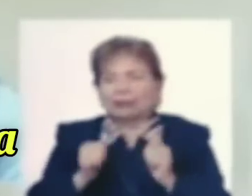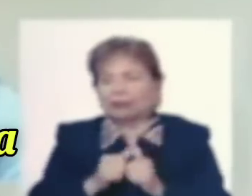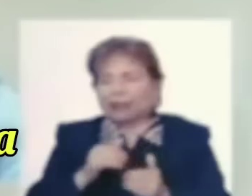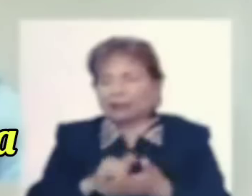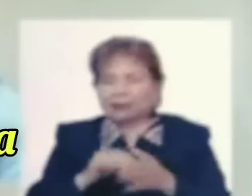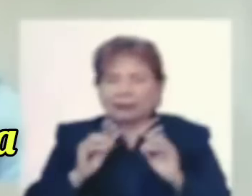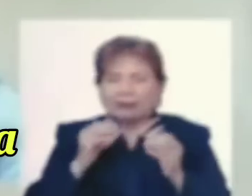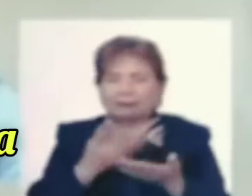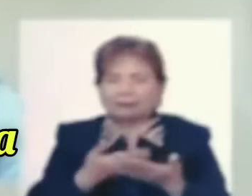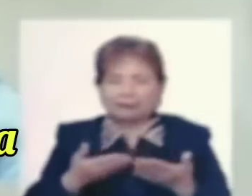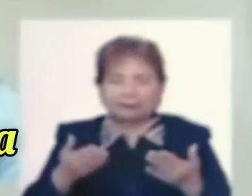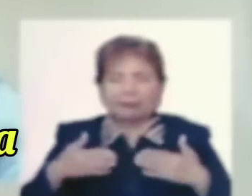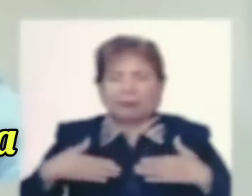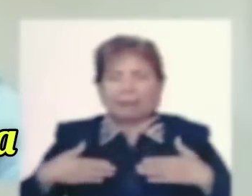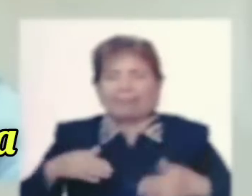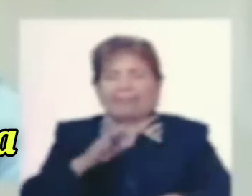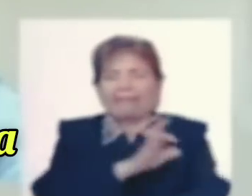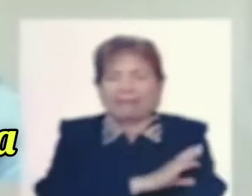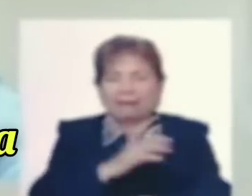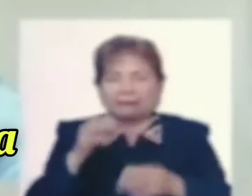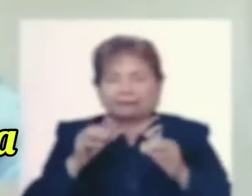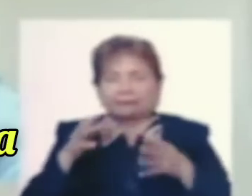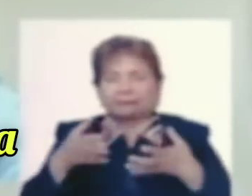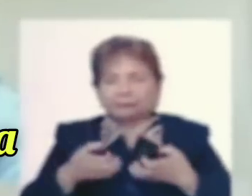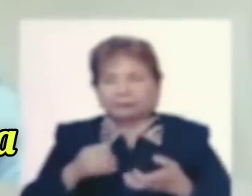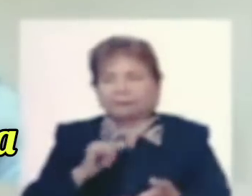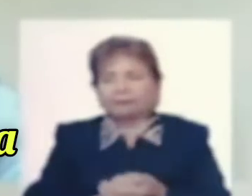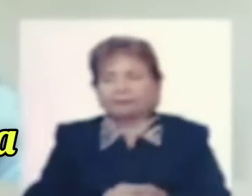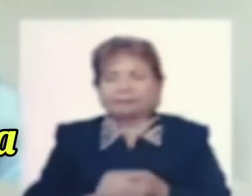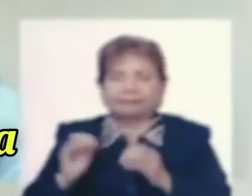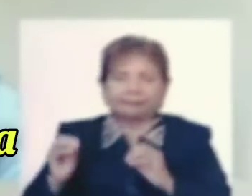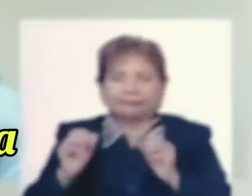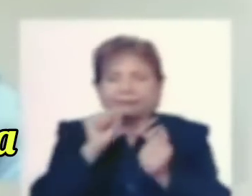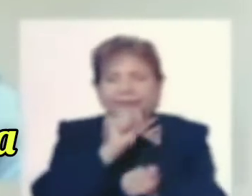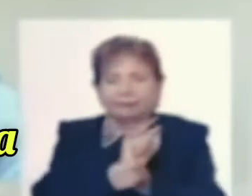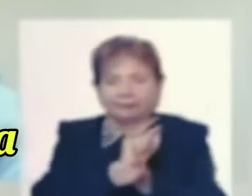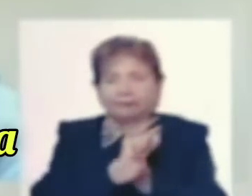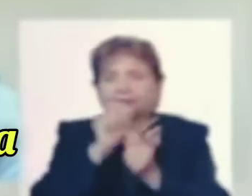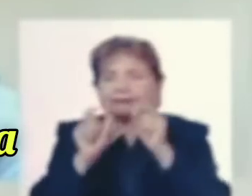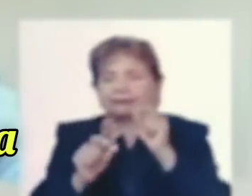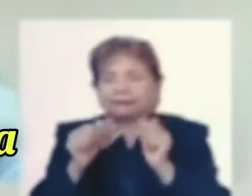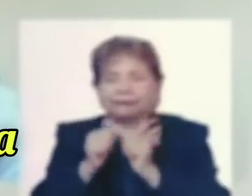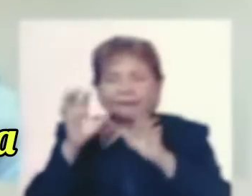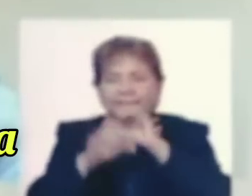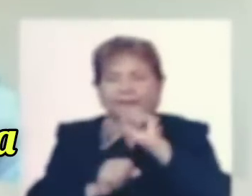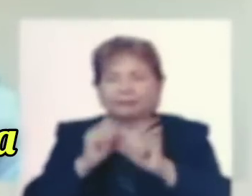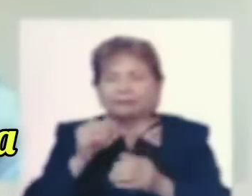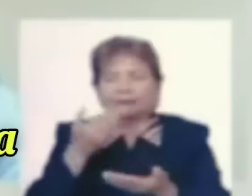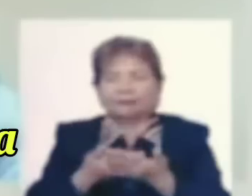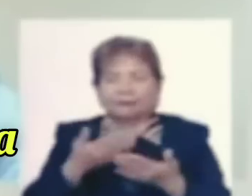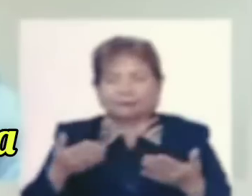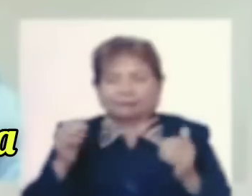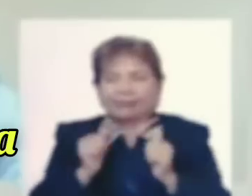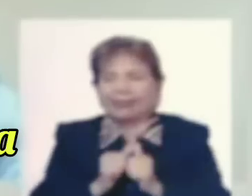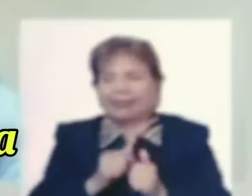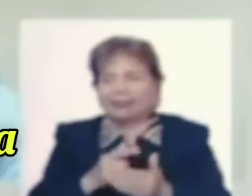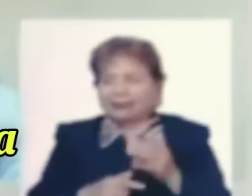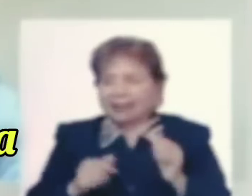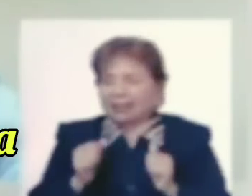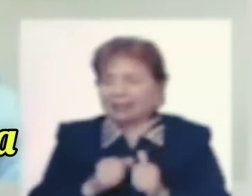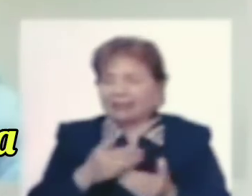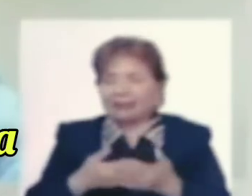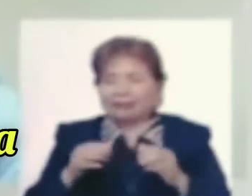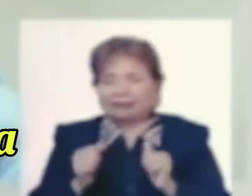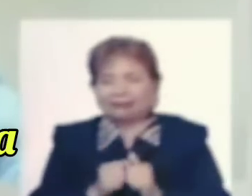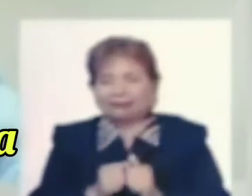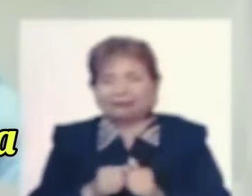concurrencia y no entregar la documentación requerida. La comisión fiscalizadora se encuentra facultada para solicitar que sea conducido por la fuerza pública y solicitar el allanamiento y cautación de la documentación solicitada